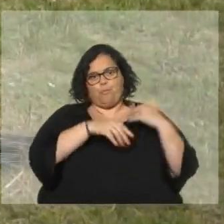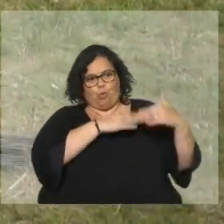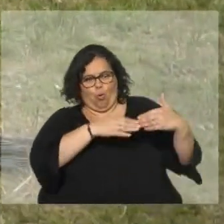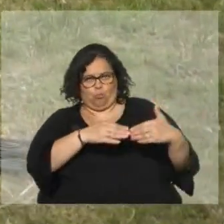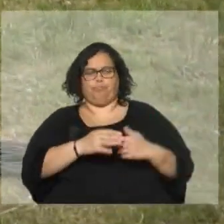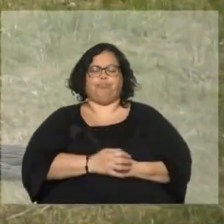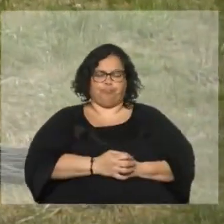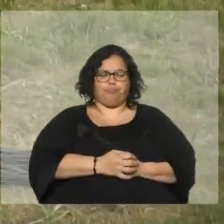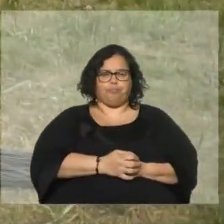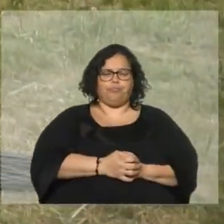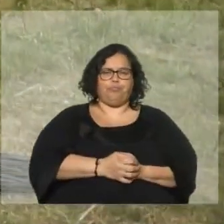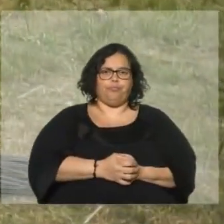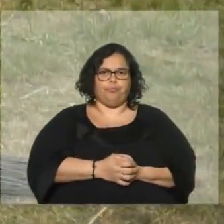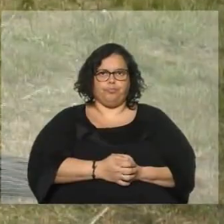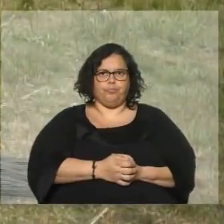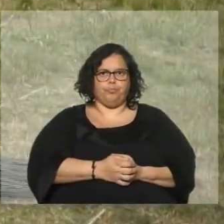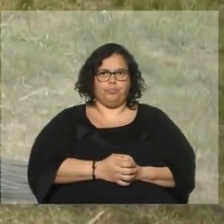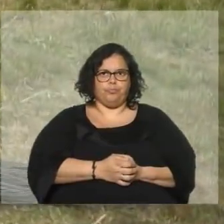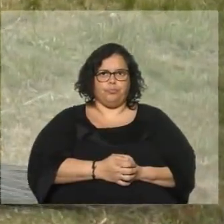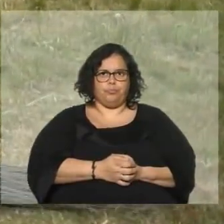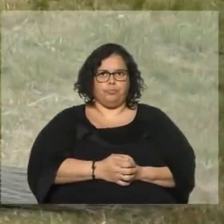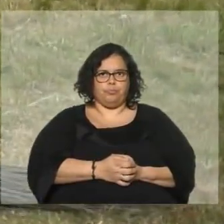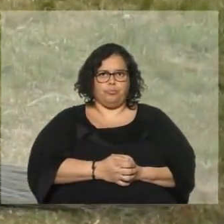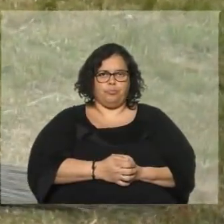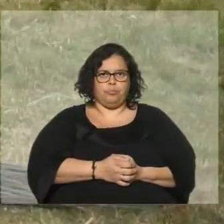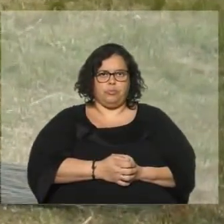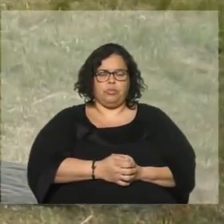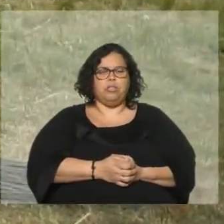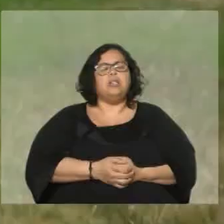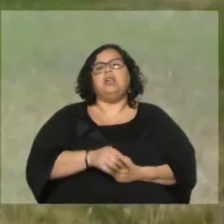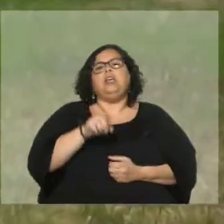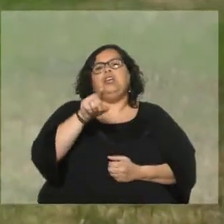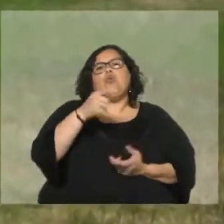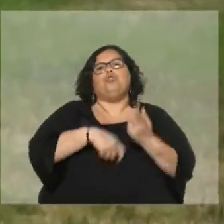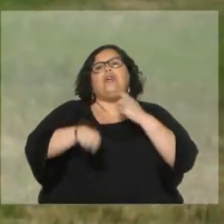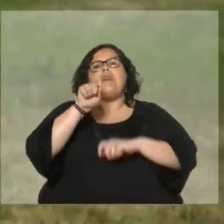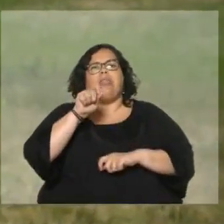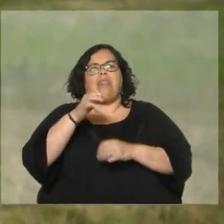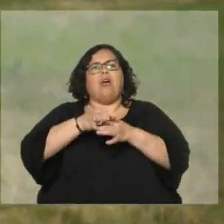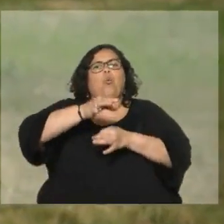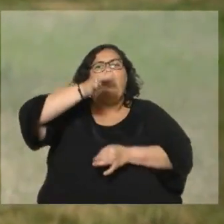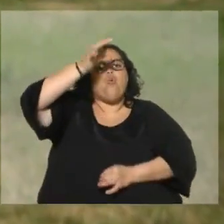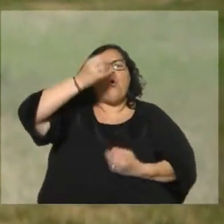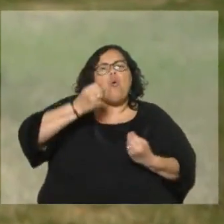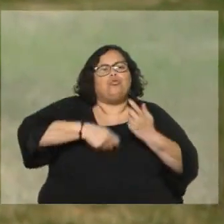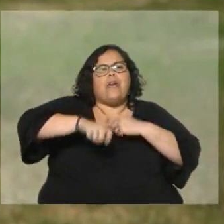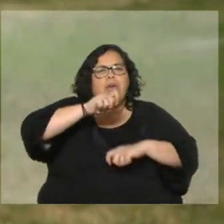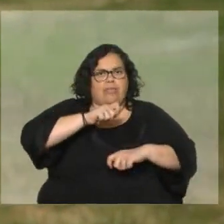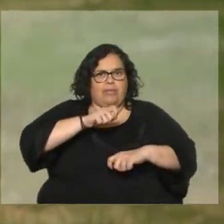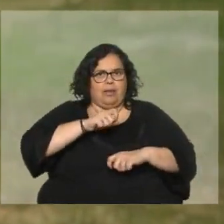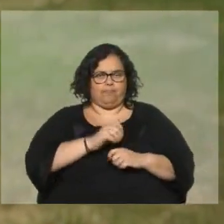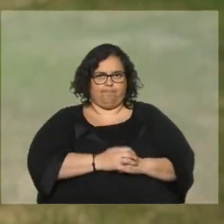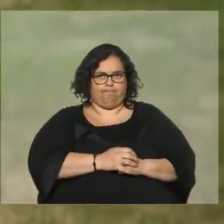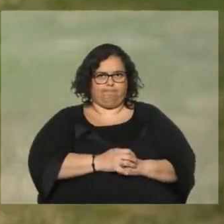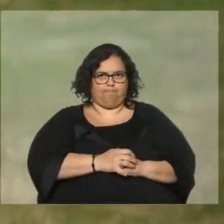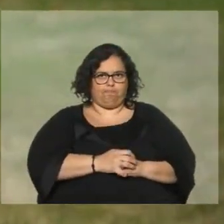exactamente. Bien. ¿Y cómo se cotiza el junco? Hoy por hoy, si hubiera junco, estaría más o menos como se